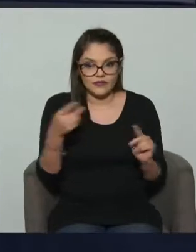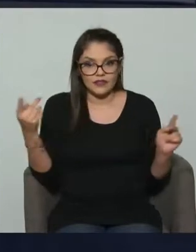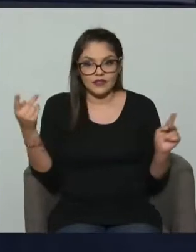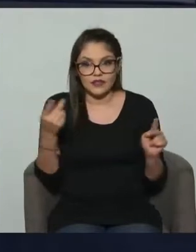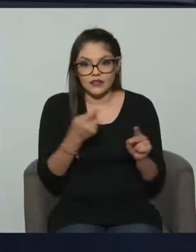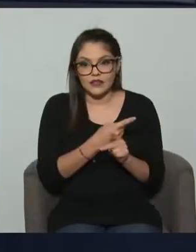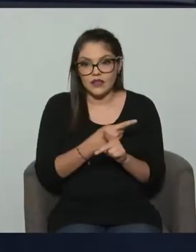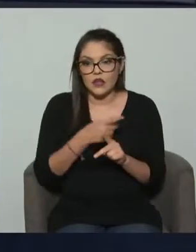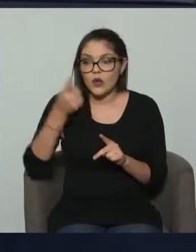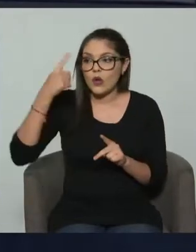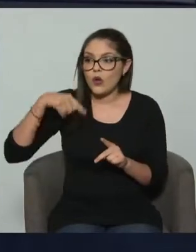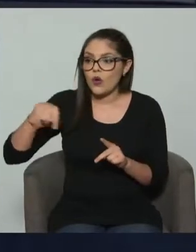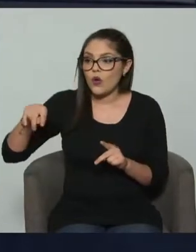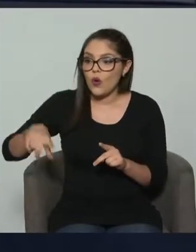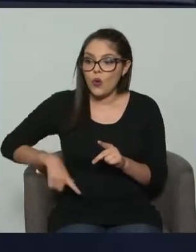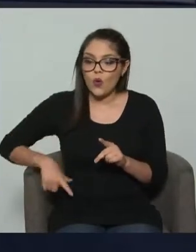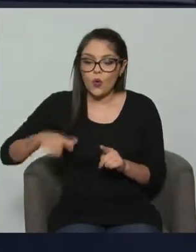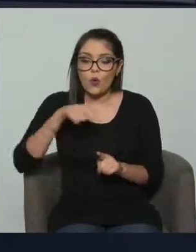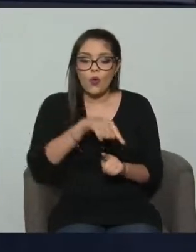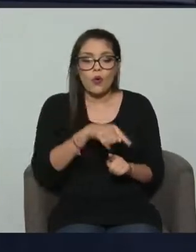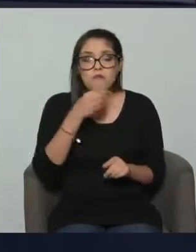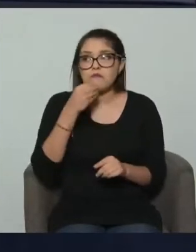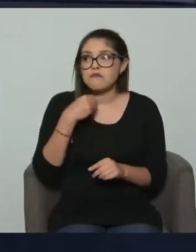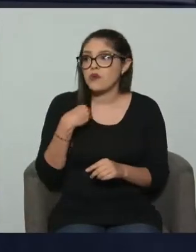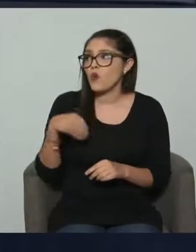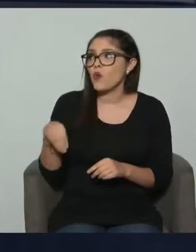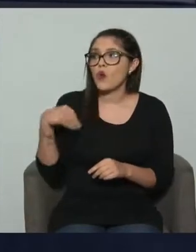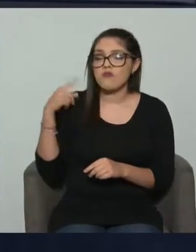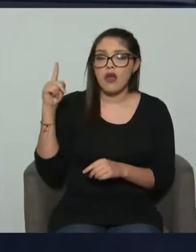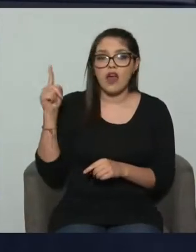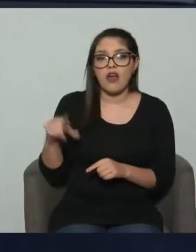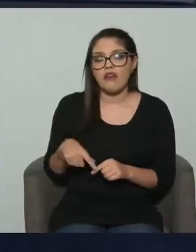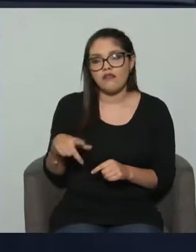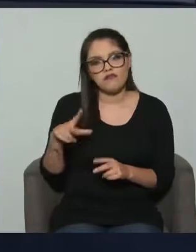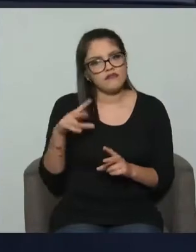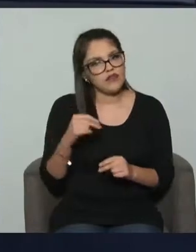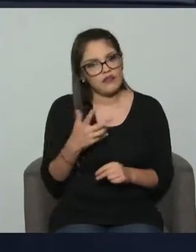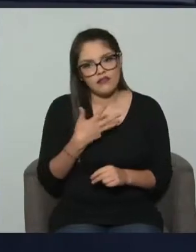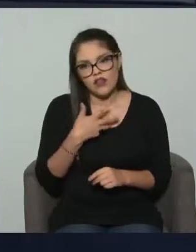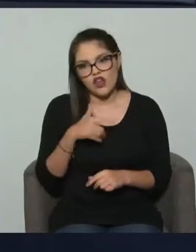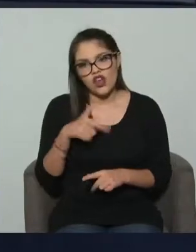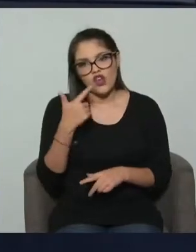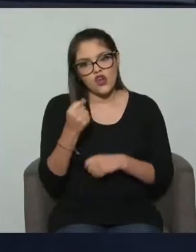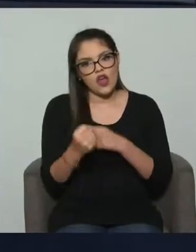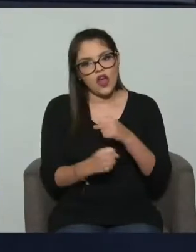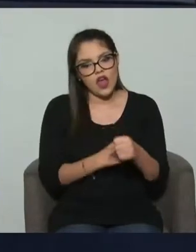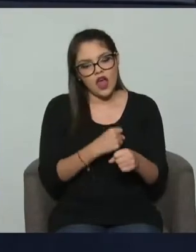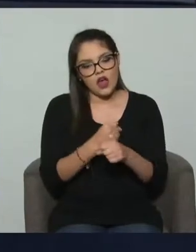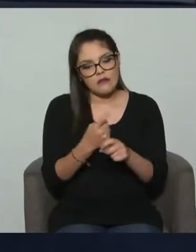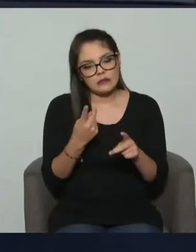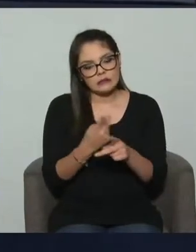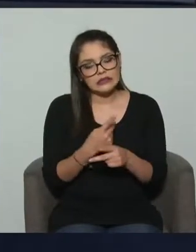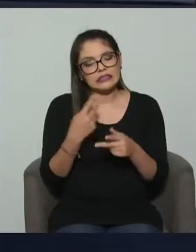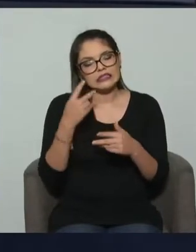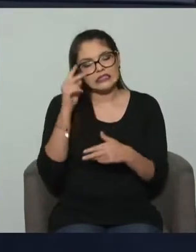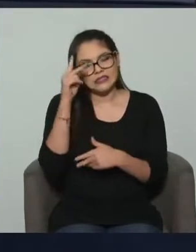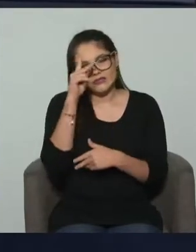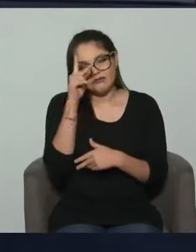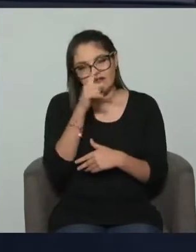O sea, hemos reconocido desde la Redim que tenemos 12 años de una guerra interna que obviamente ha traído